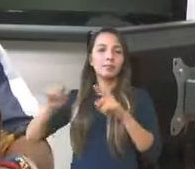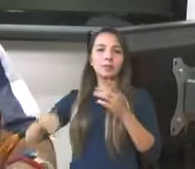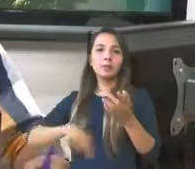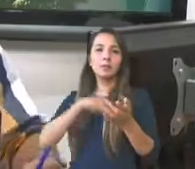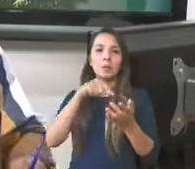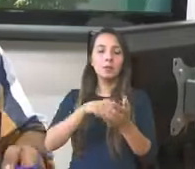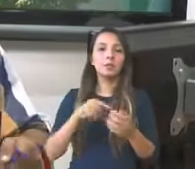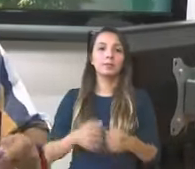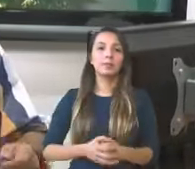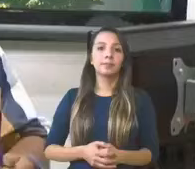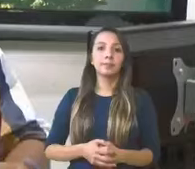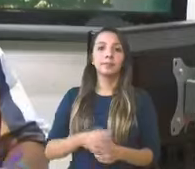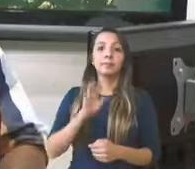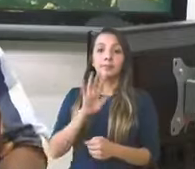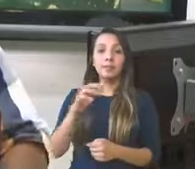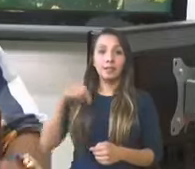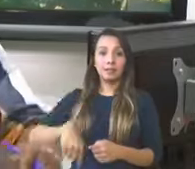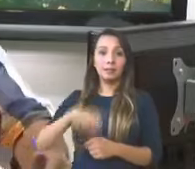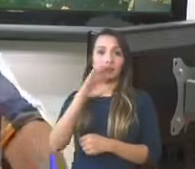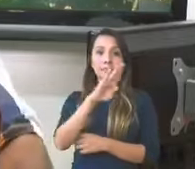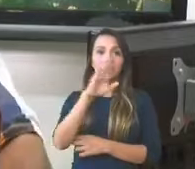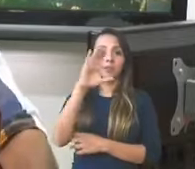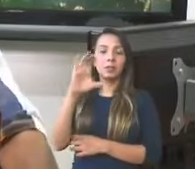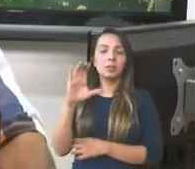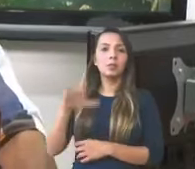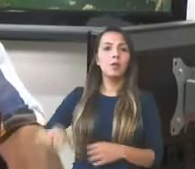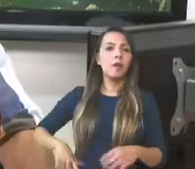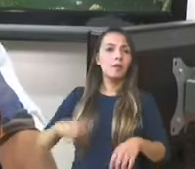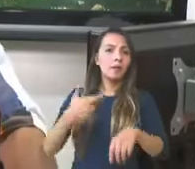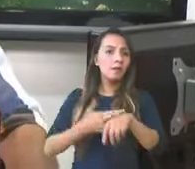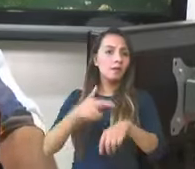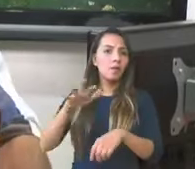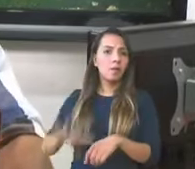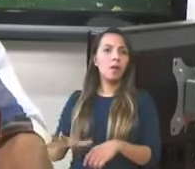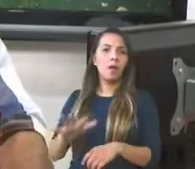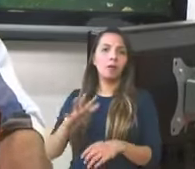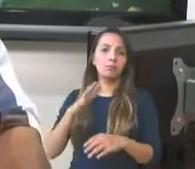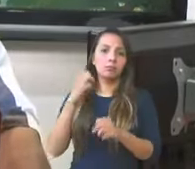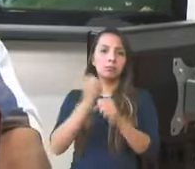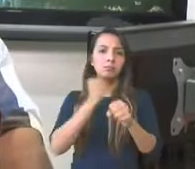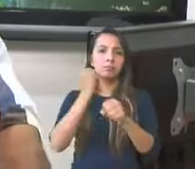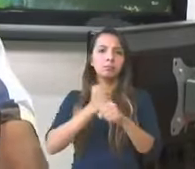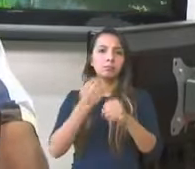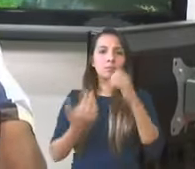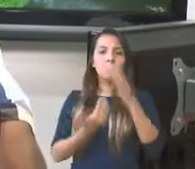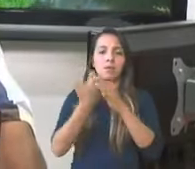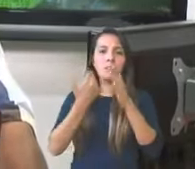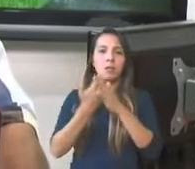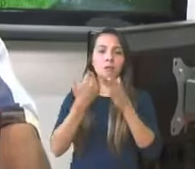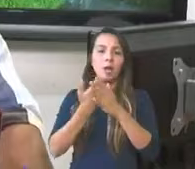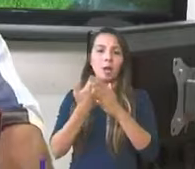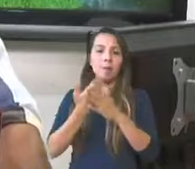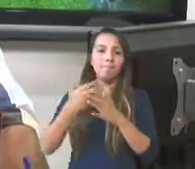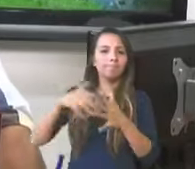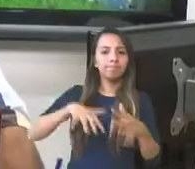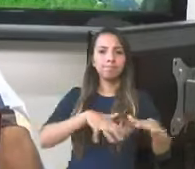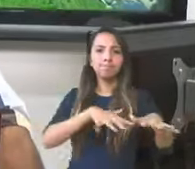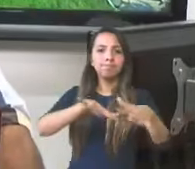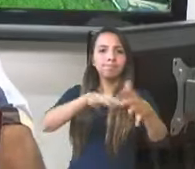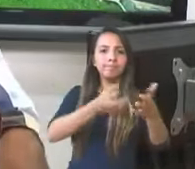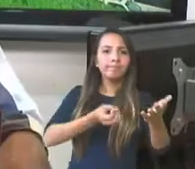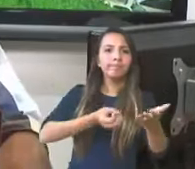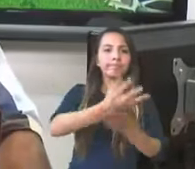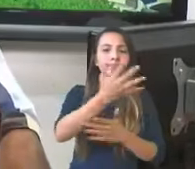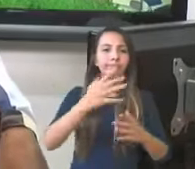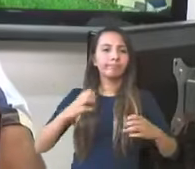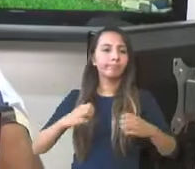Y aquí, por lo pronto, en Baja California, la gobernadora llevó a cabo el simulacro. Nos regresamos a Baja California también. En Ensenada,